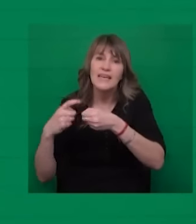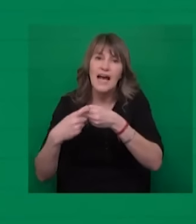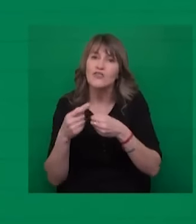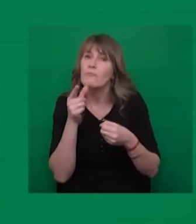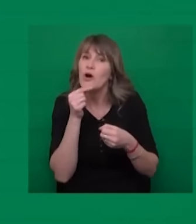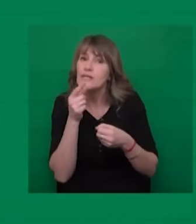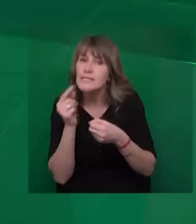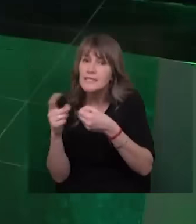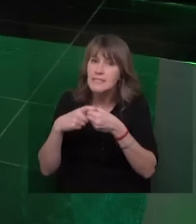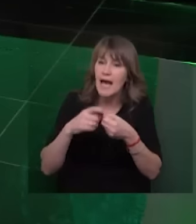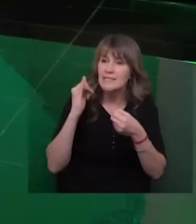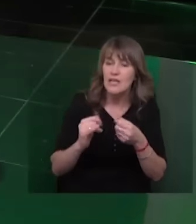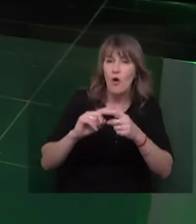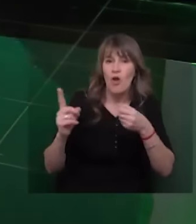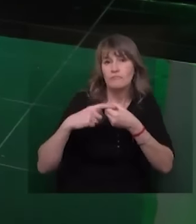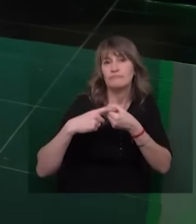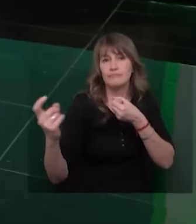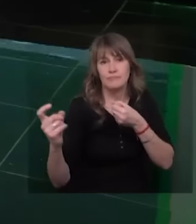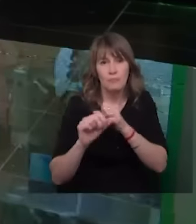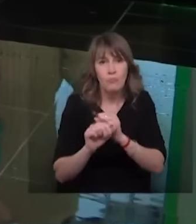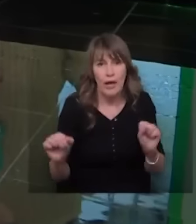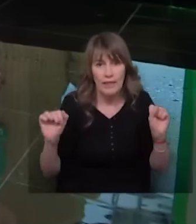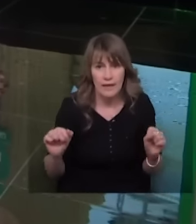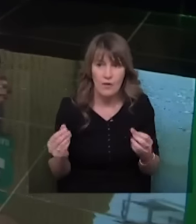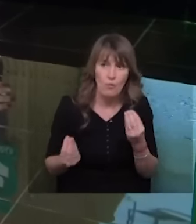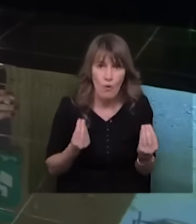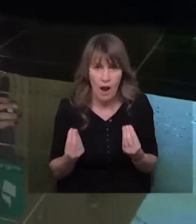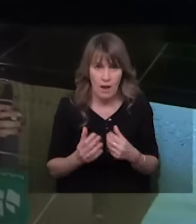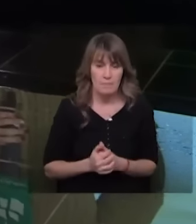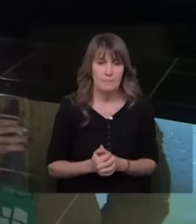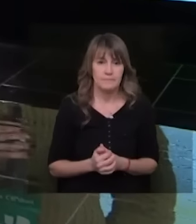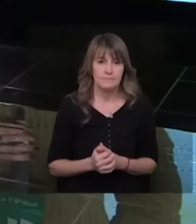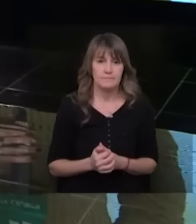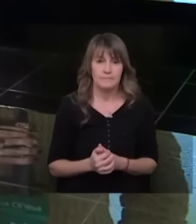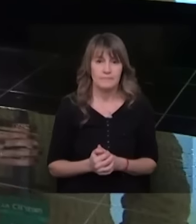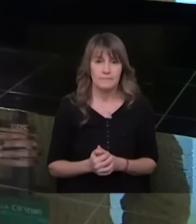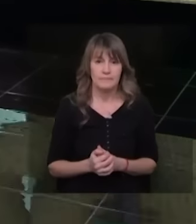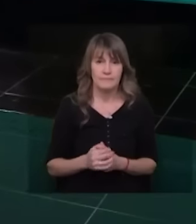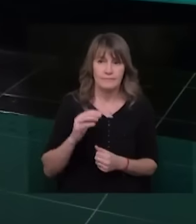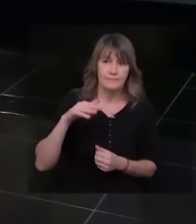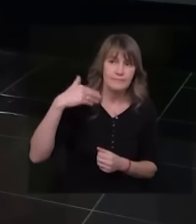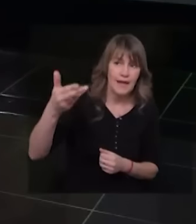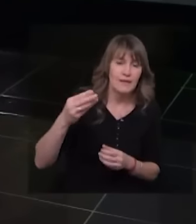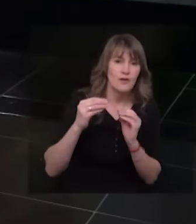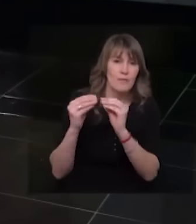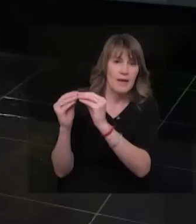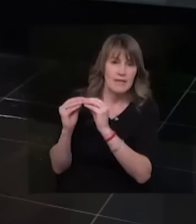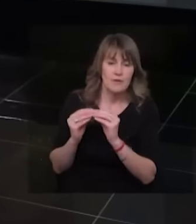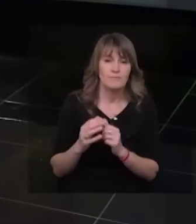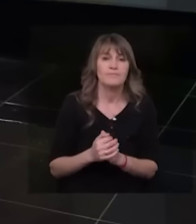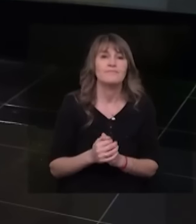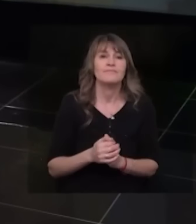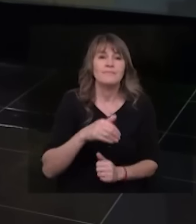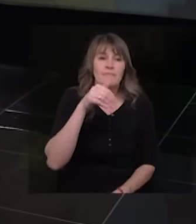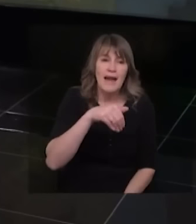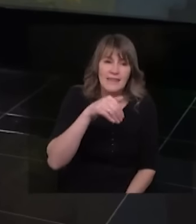móvil de Martín Duarte Porque empezamos a mirar hacia afuera Martín Cómo te va Martín Natalia Buenas